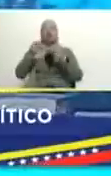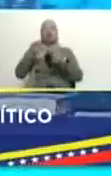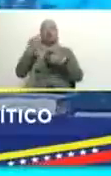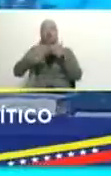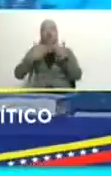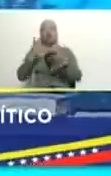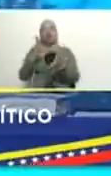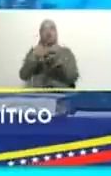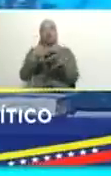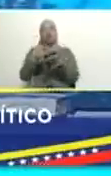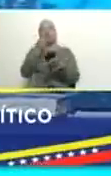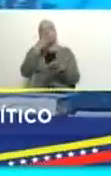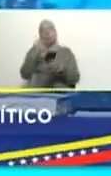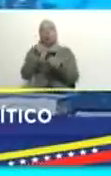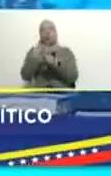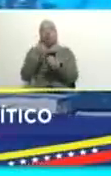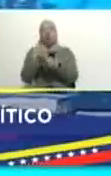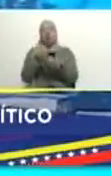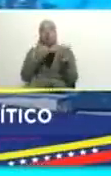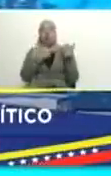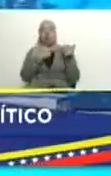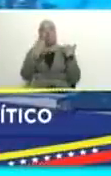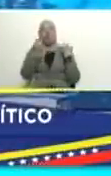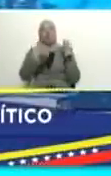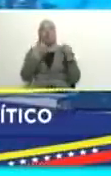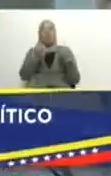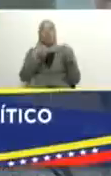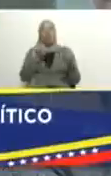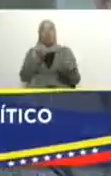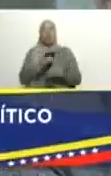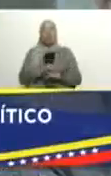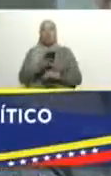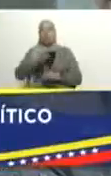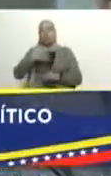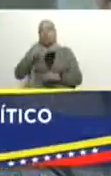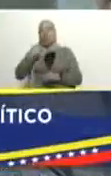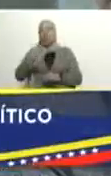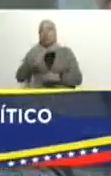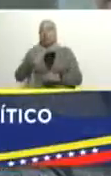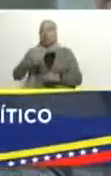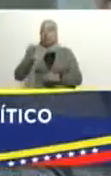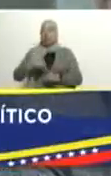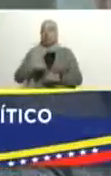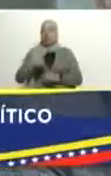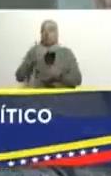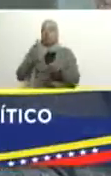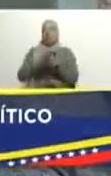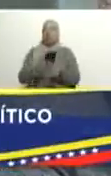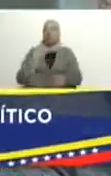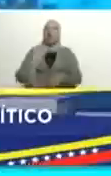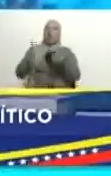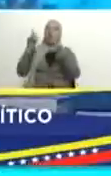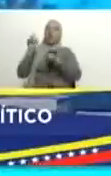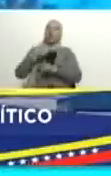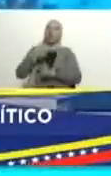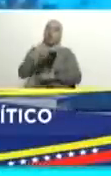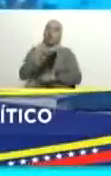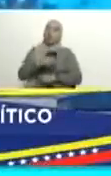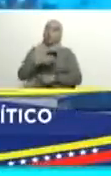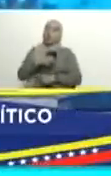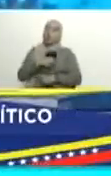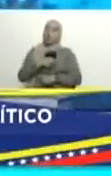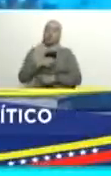Ernesto dice que se puede decir. ¿Qué dice Ernesto? Correcto, presidente. ¿Se puede decir? Se puede. Autorizado, pues.